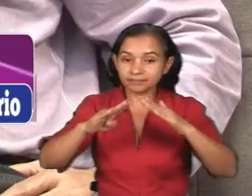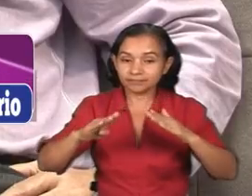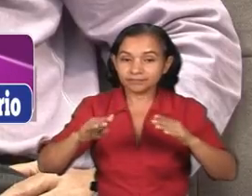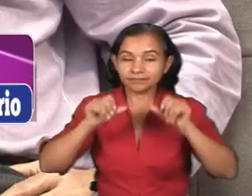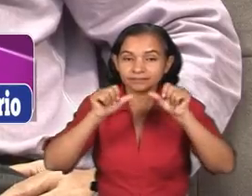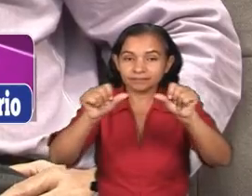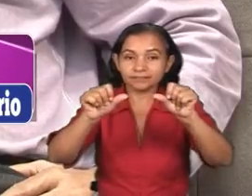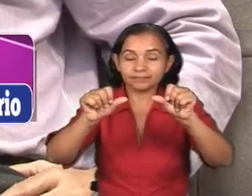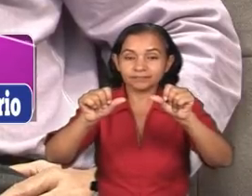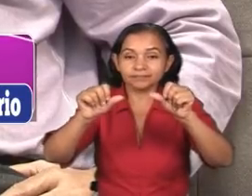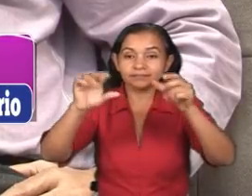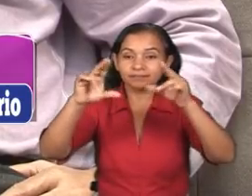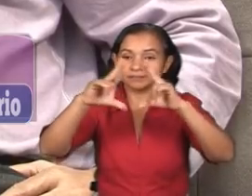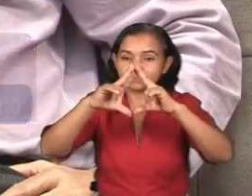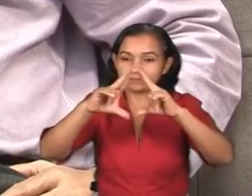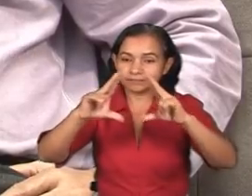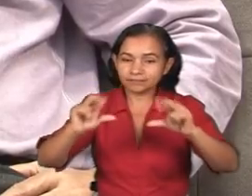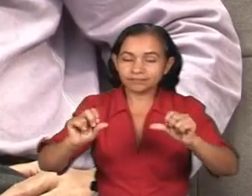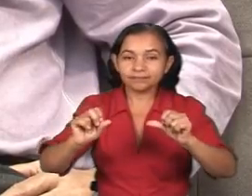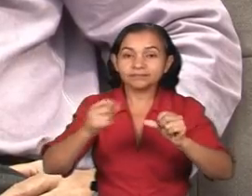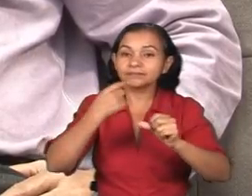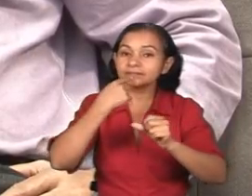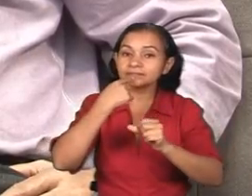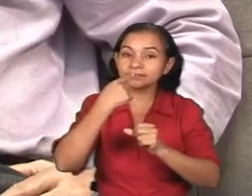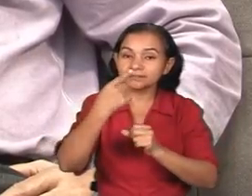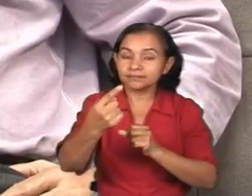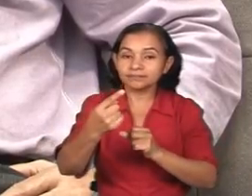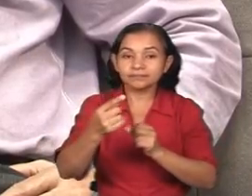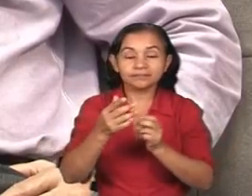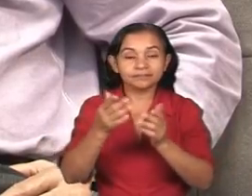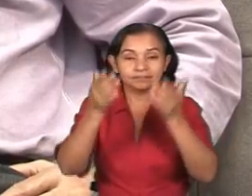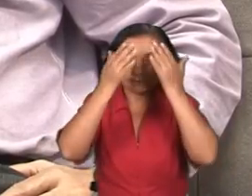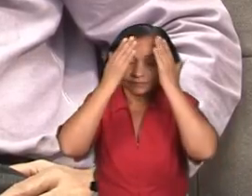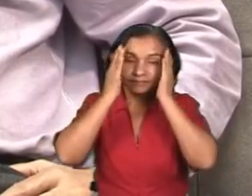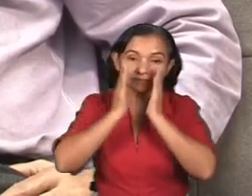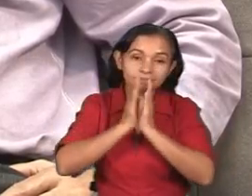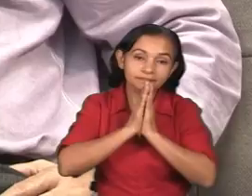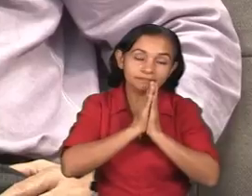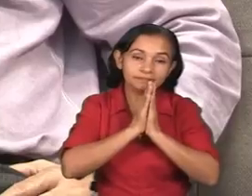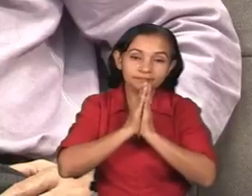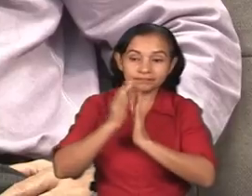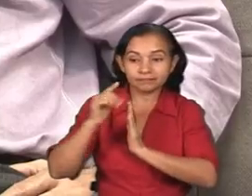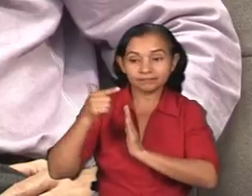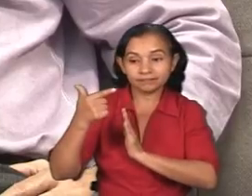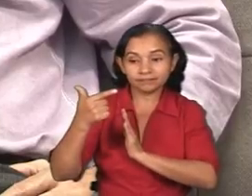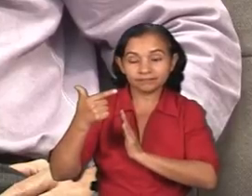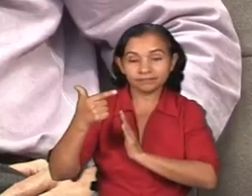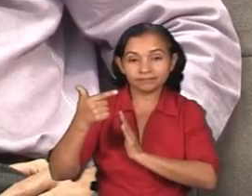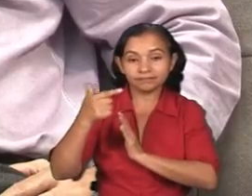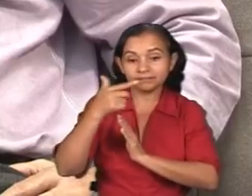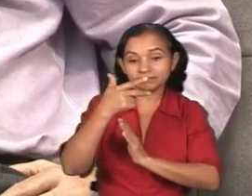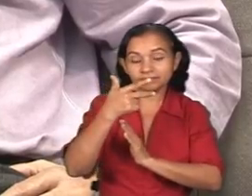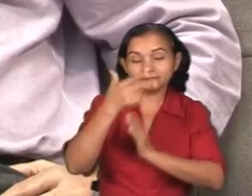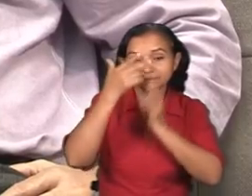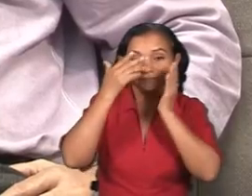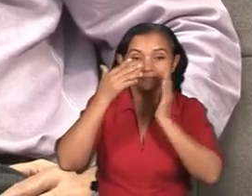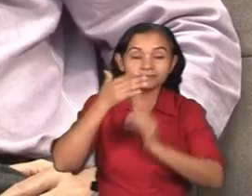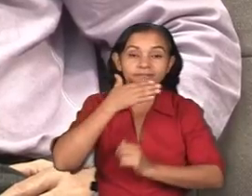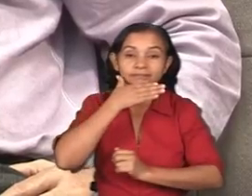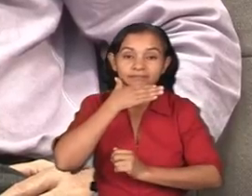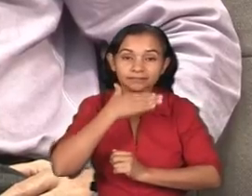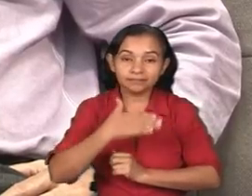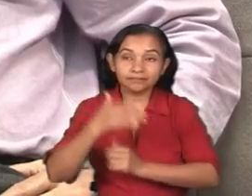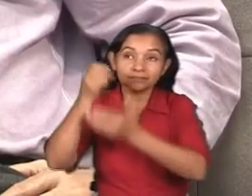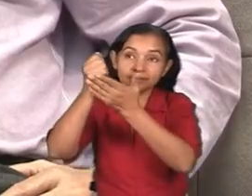este país. Se le ha pedido a nuestra Virgen en este 7 de diciembre, el 8 de diciembre, que